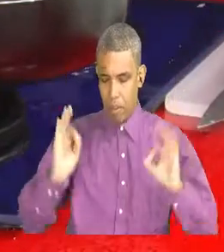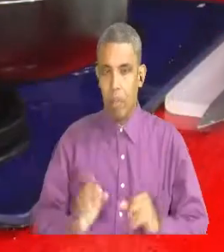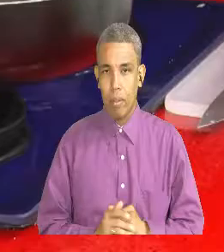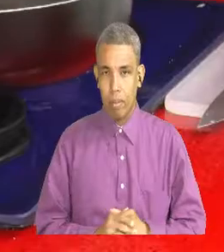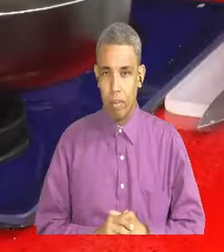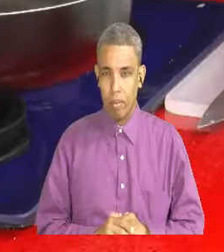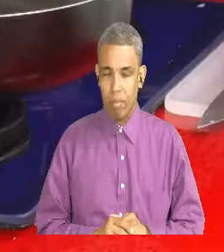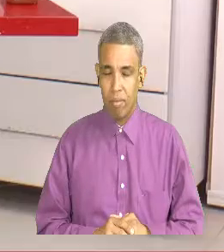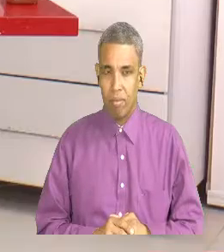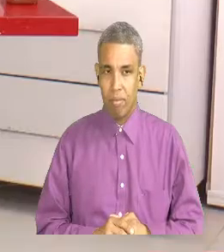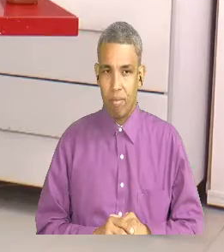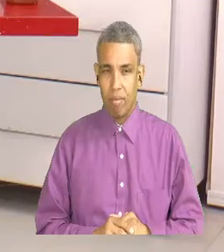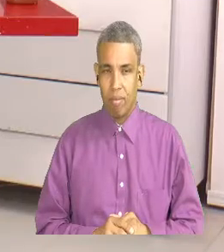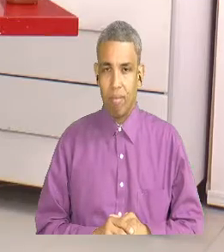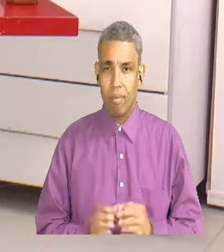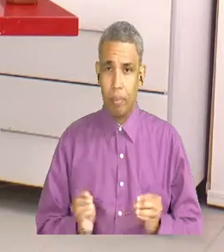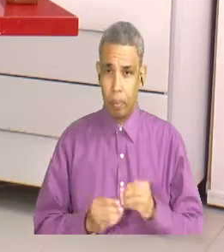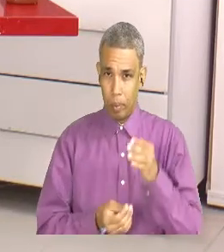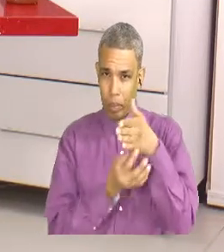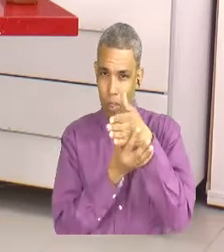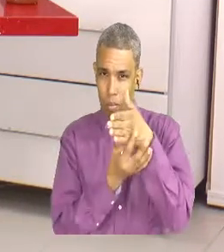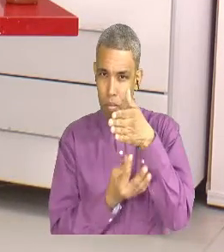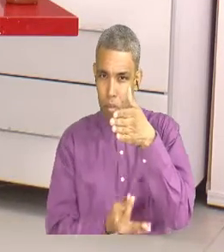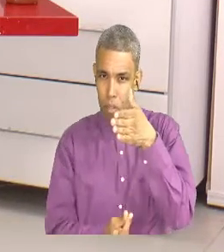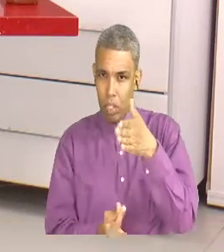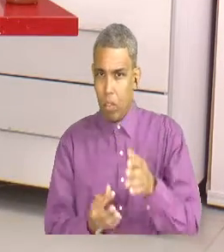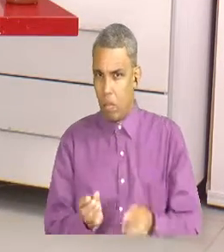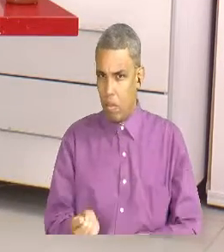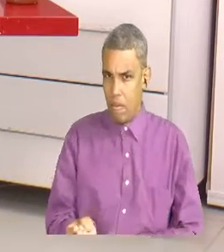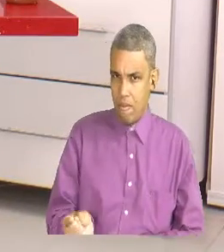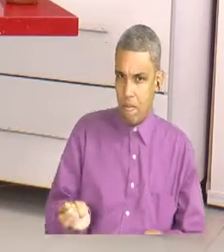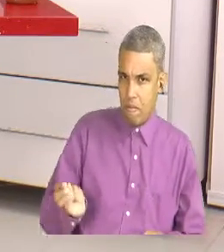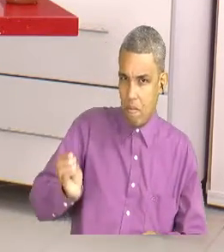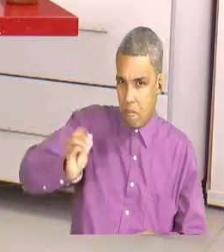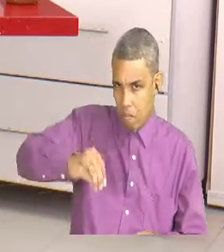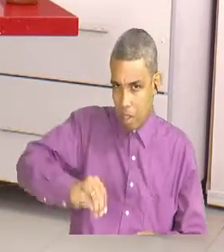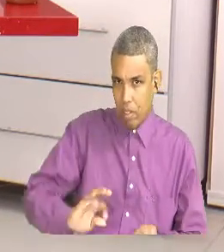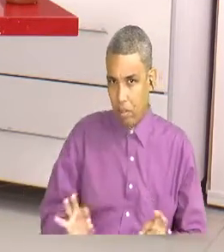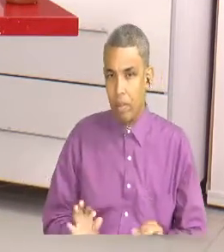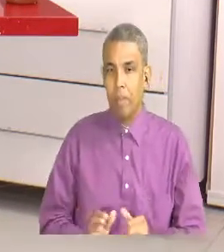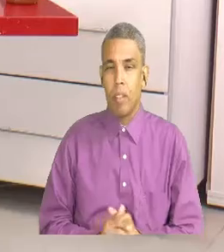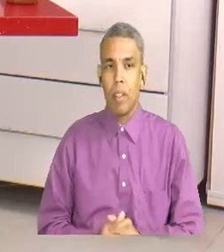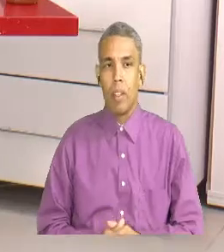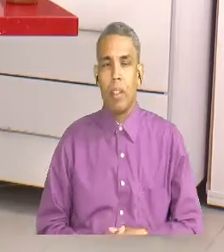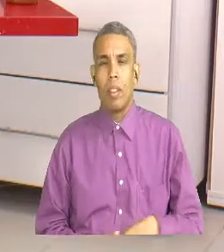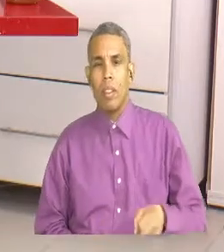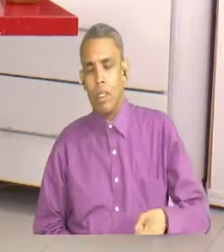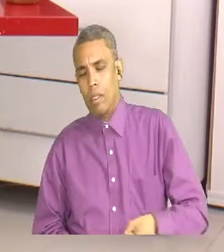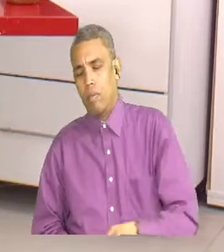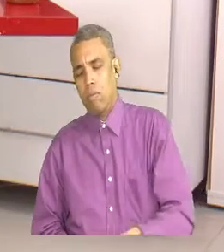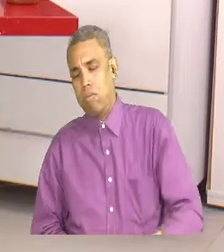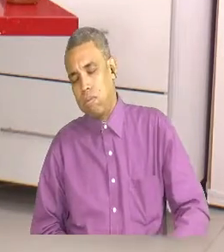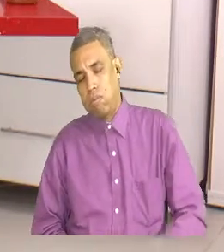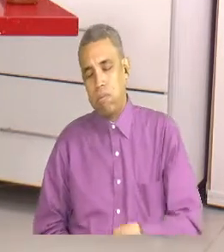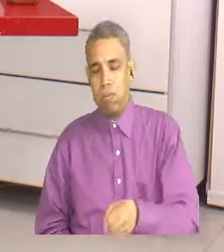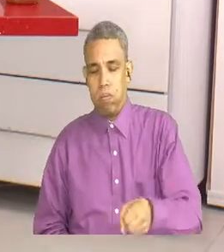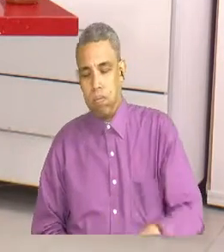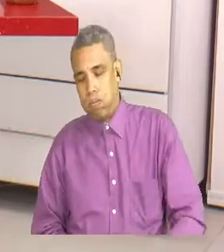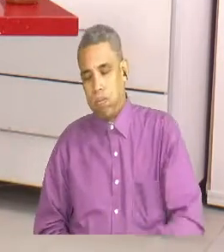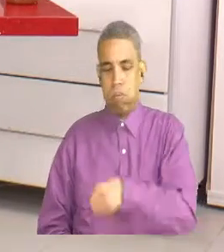ya un poquitico de aceite tenemos adicionado. Uh-huh. Es saltear, sofreír, como lo quieran